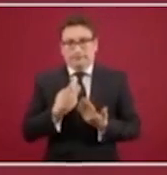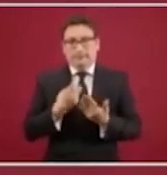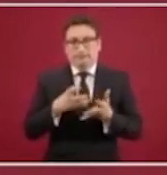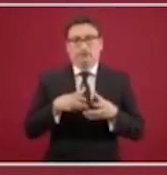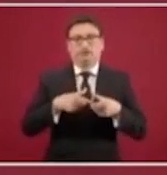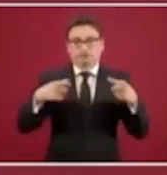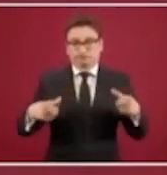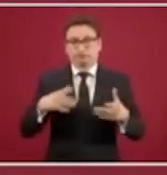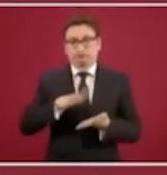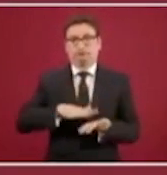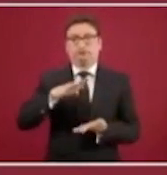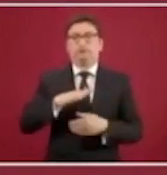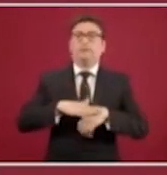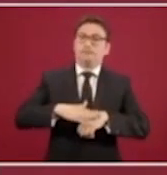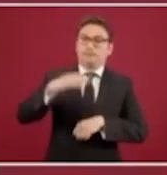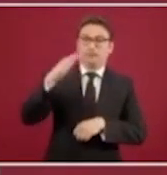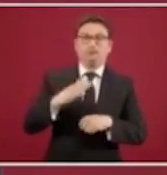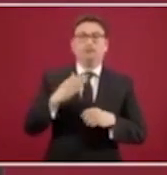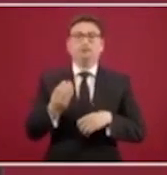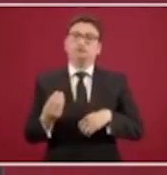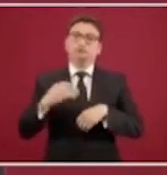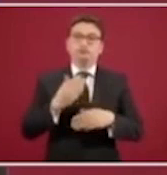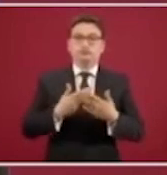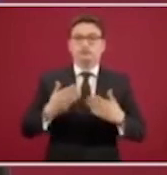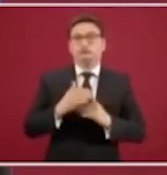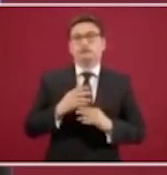Va a llegar a 200,000